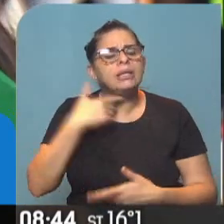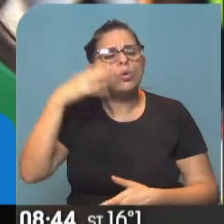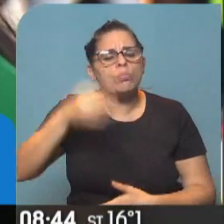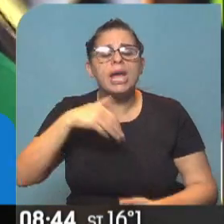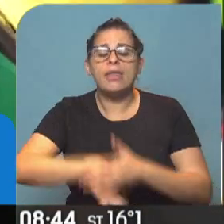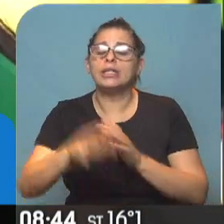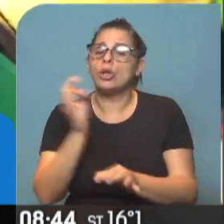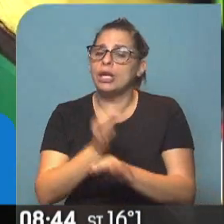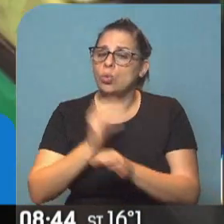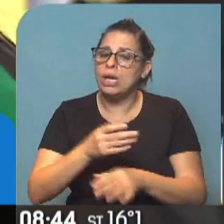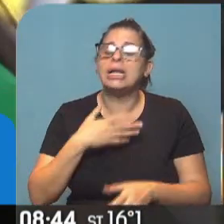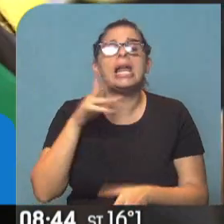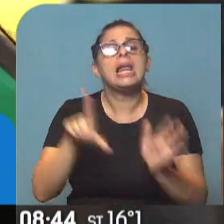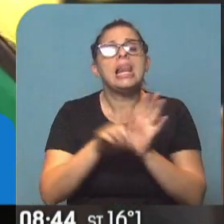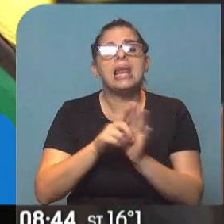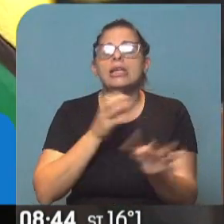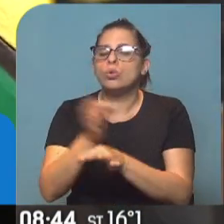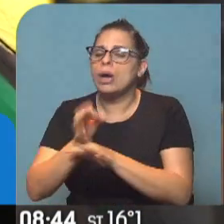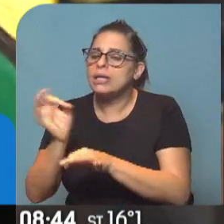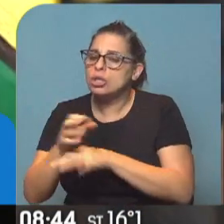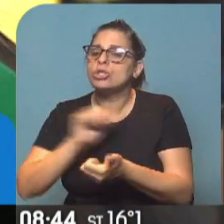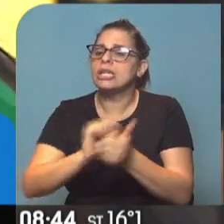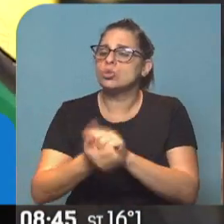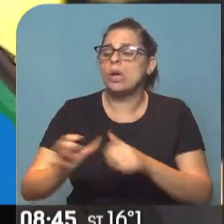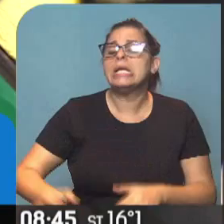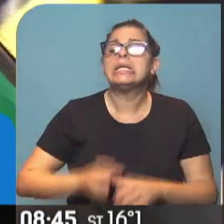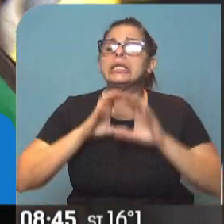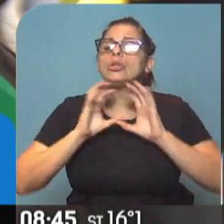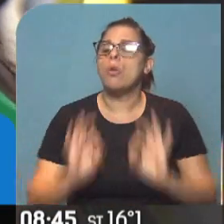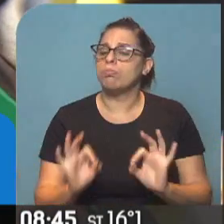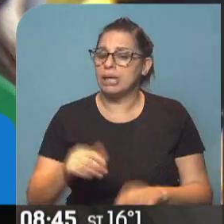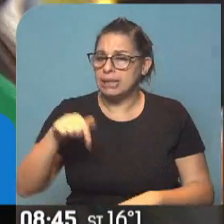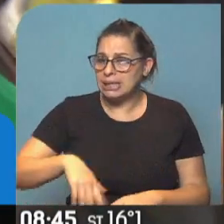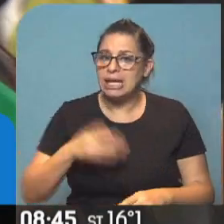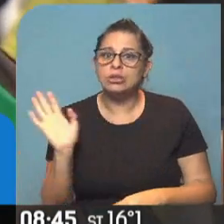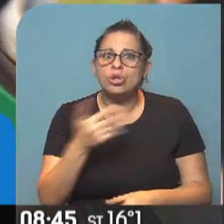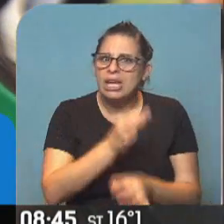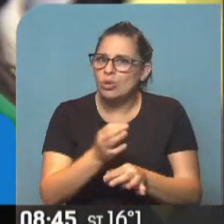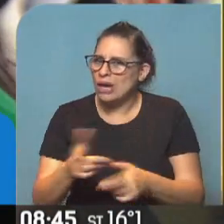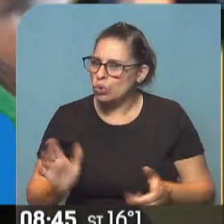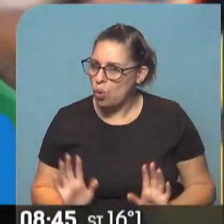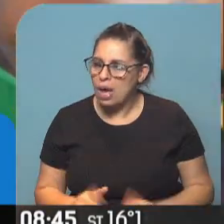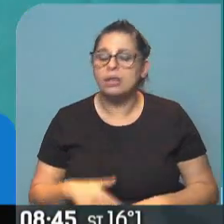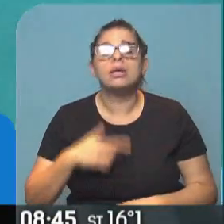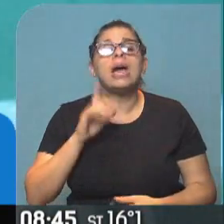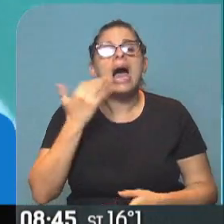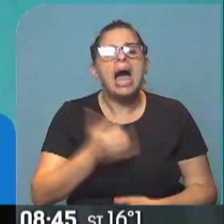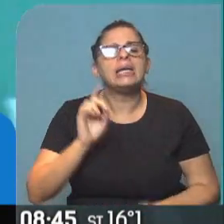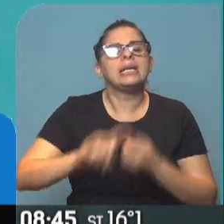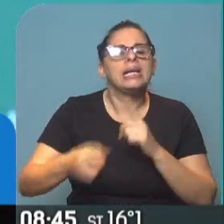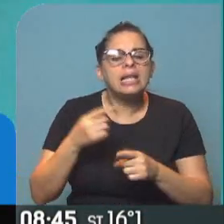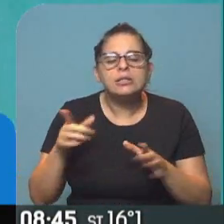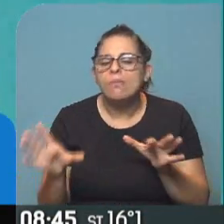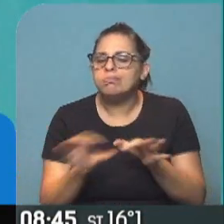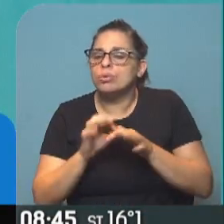escuelas con la Ley de Educación Sexual Integral, que es una ley del 2006, y que acá en la mayoría de las escuelas no se cumplen. Hay una relación muy intrínseca